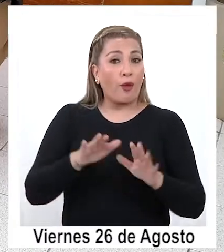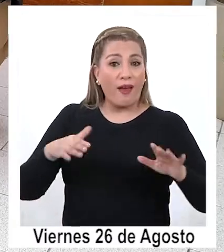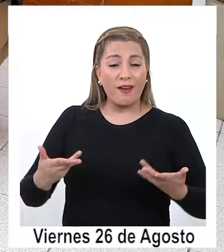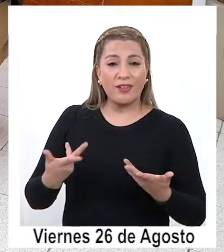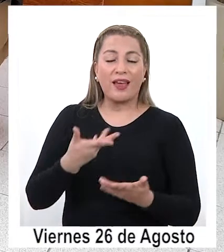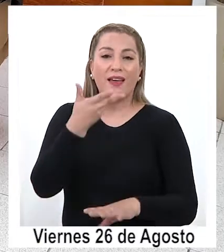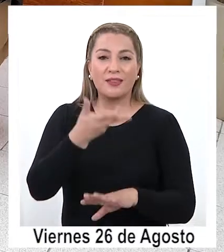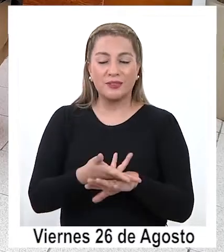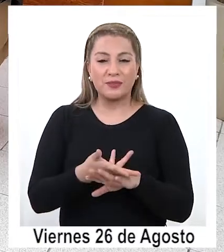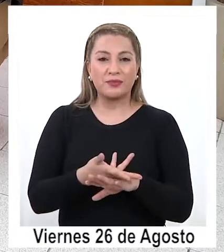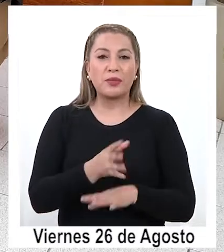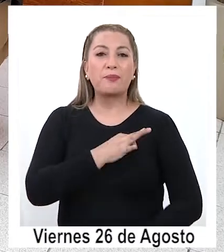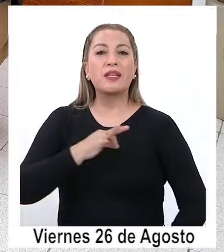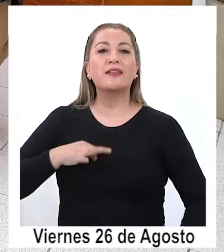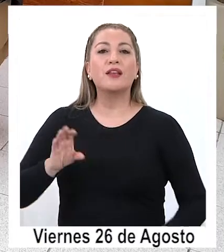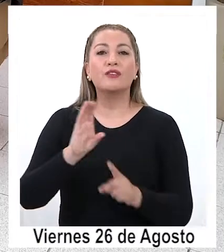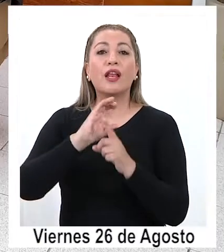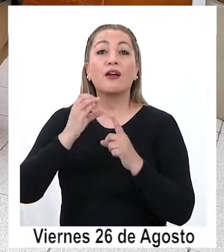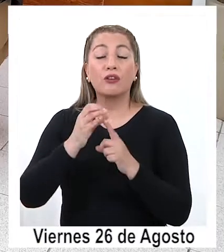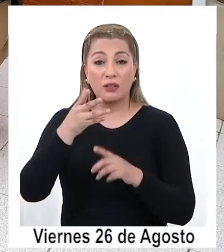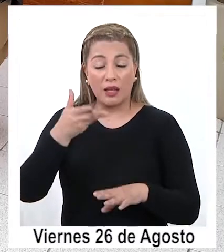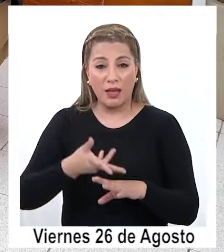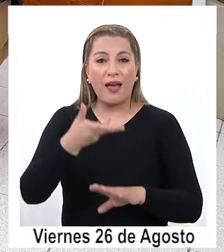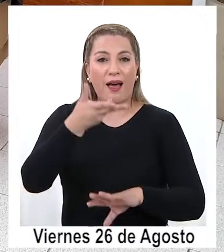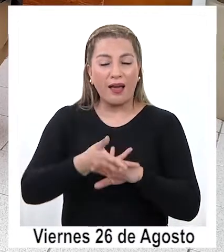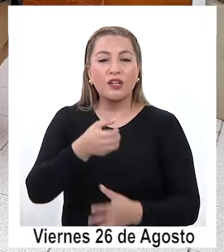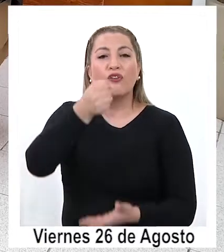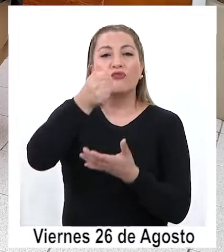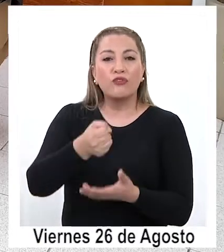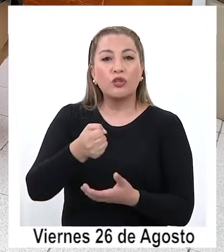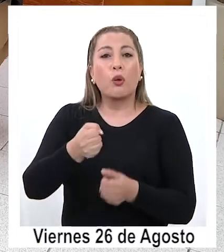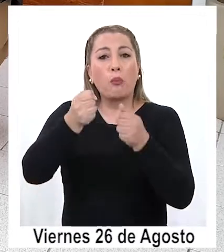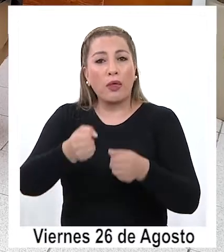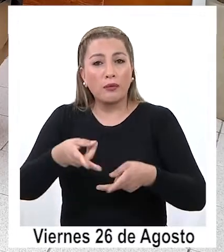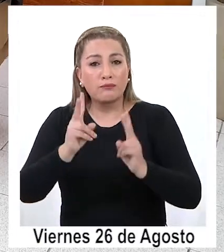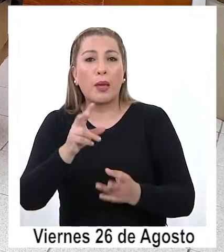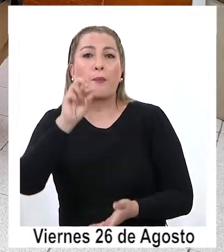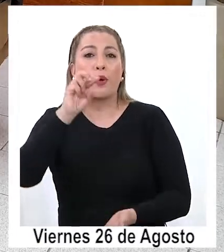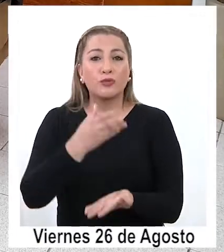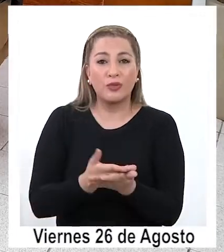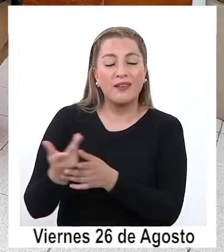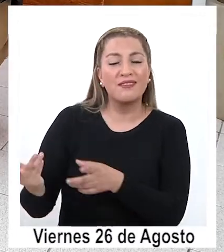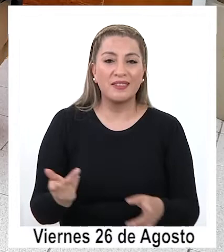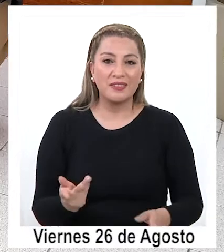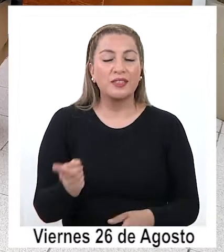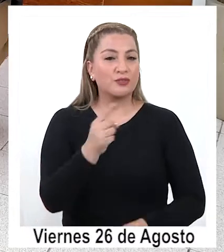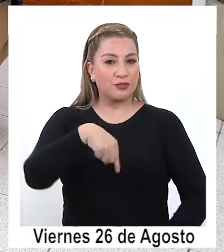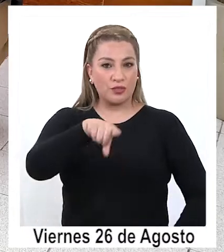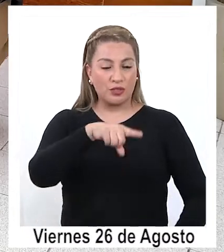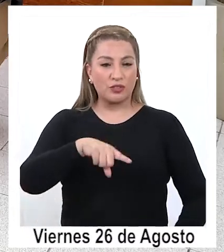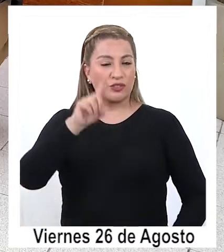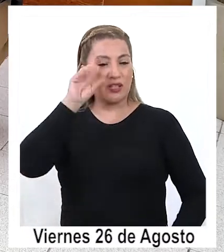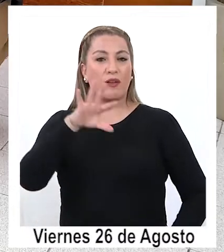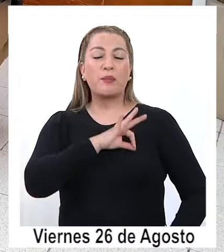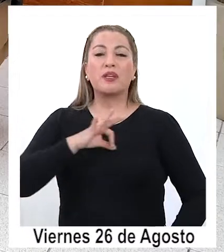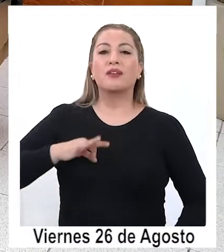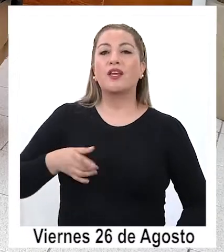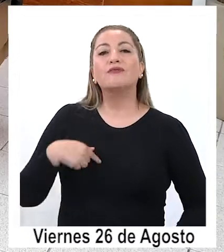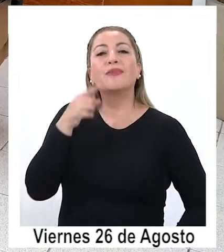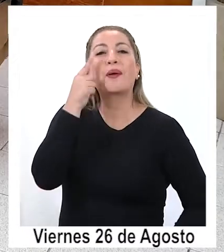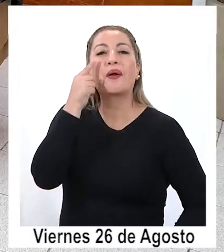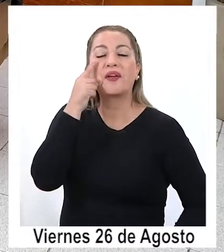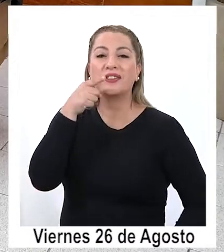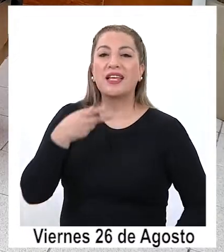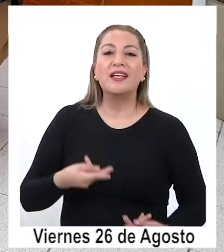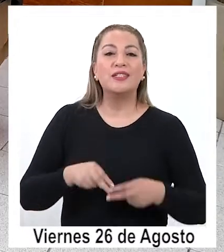abierto en el Ministerio de las Culturas para eso son los recursos de infraestructura nosotros sabemos el Ministerio además conoce muy